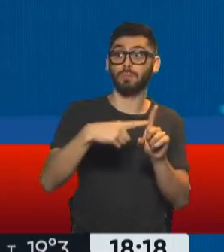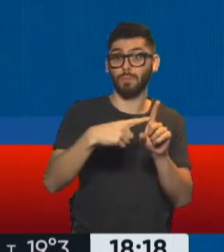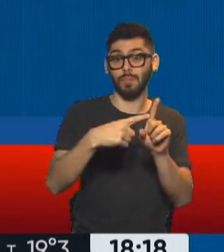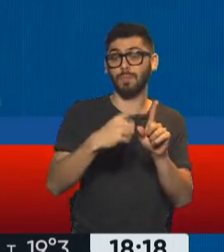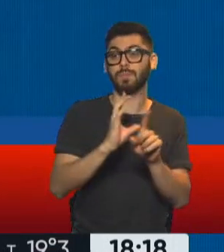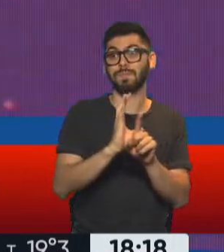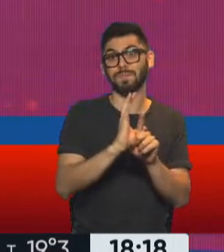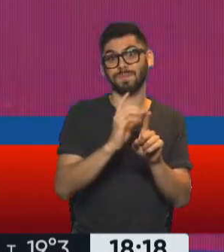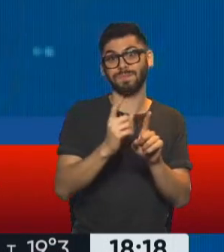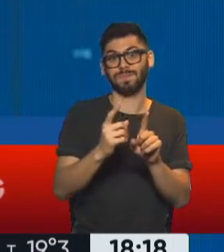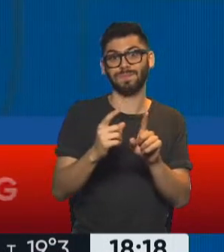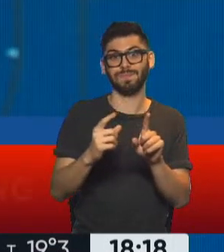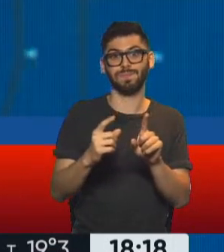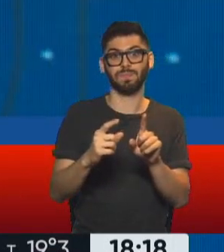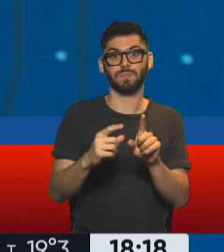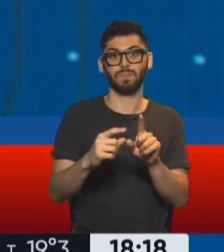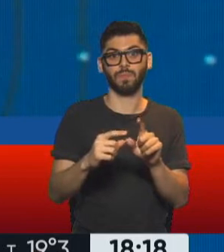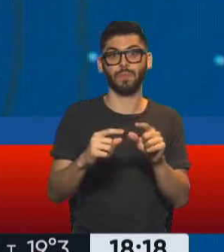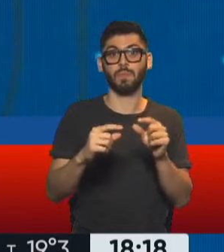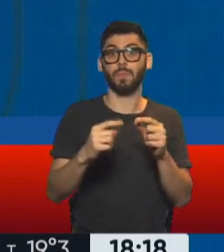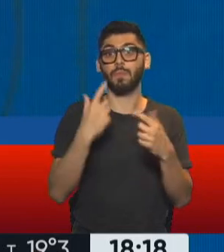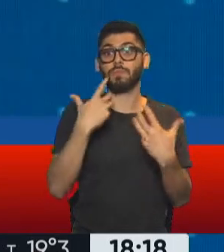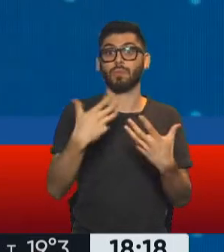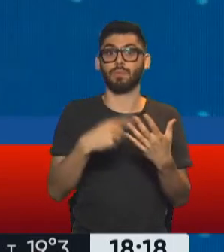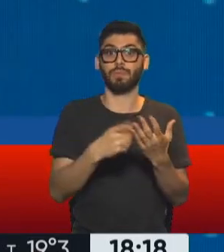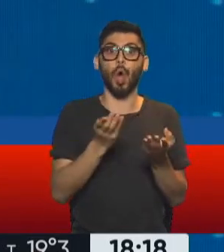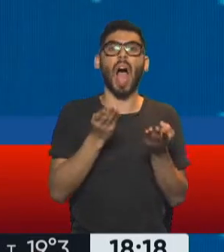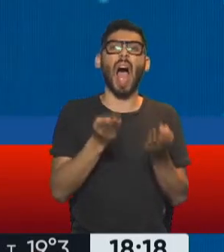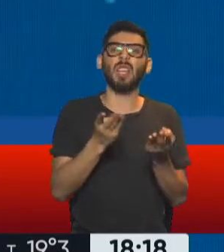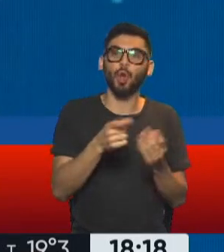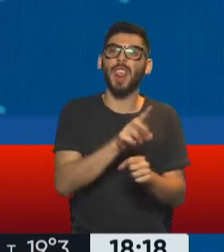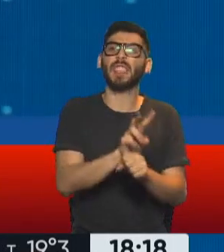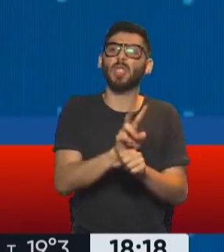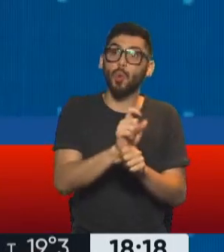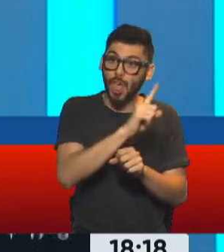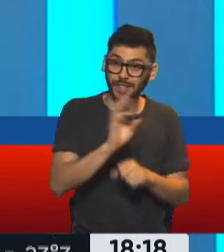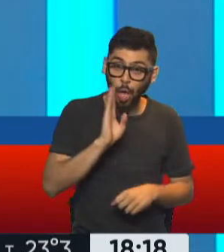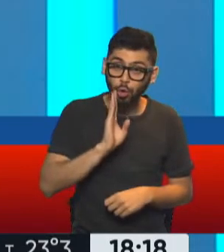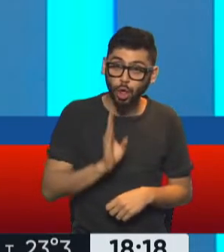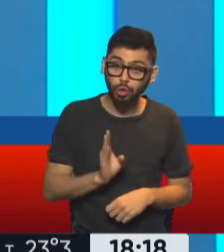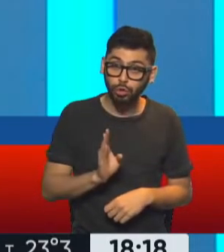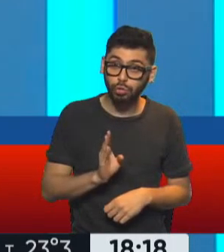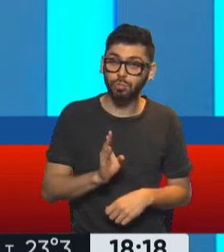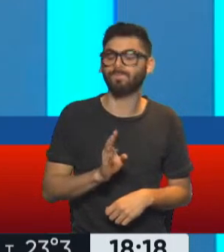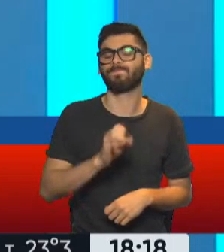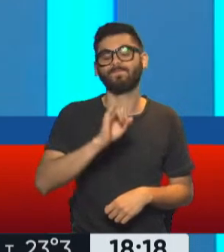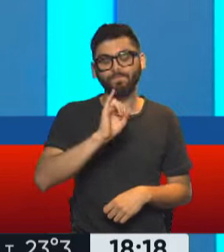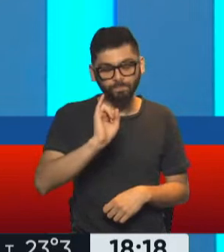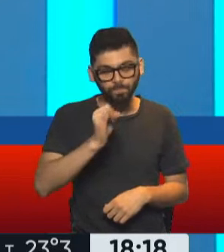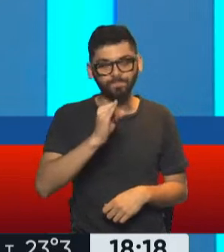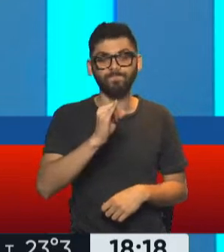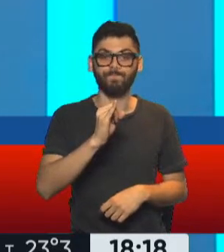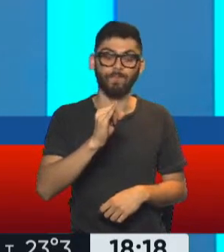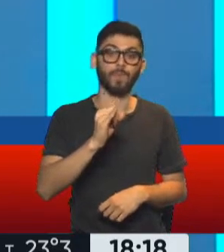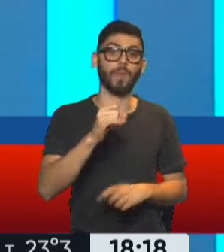etiqueta el cargo que dice la etiqueta dice más que el nombre no asesor de seguridad del gobierno estadounidense y no sólo eso sino una persona